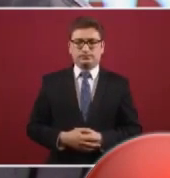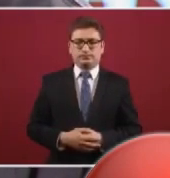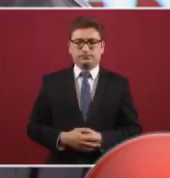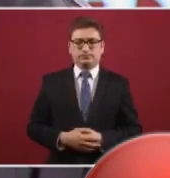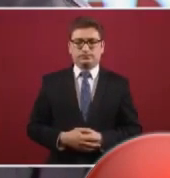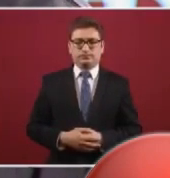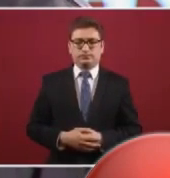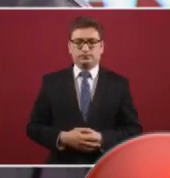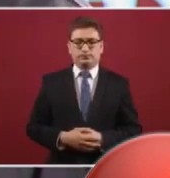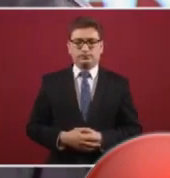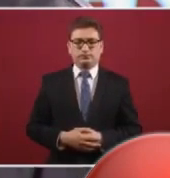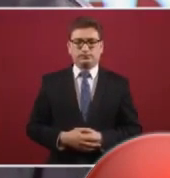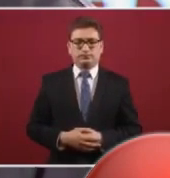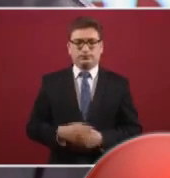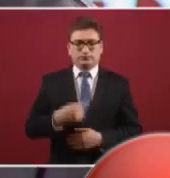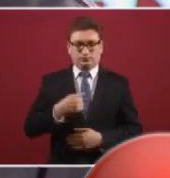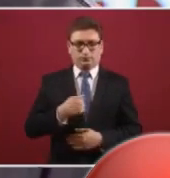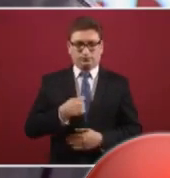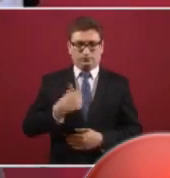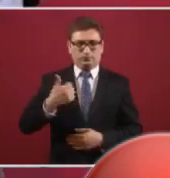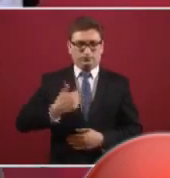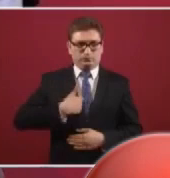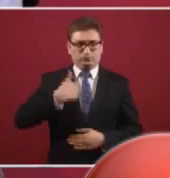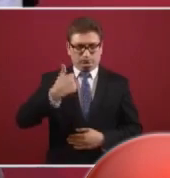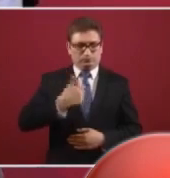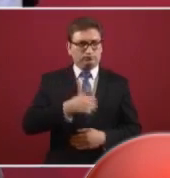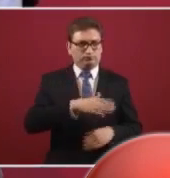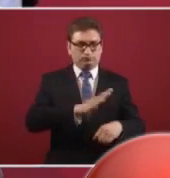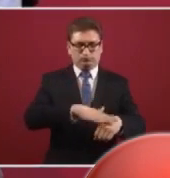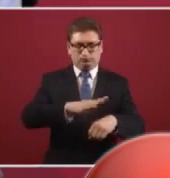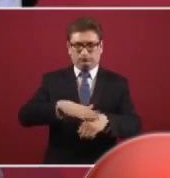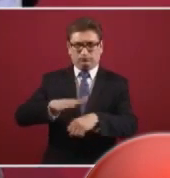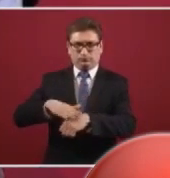para hacerle un llamado a los